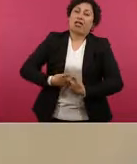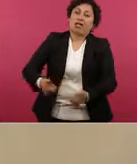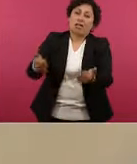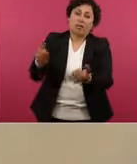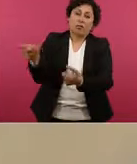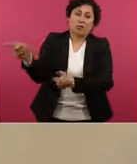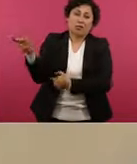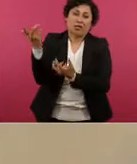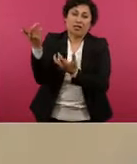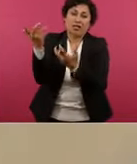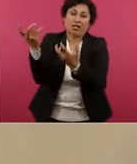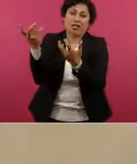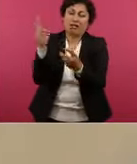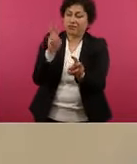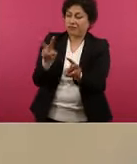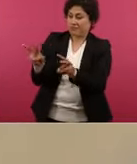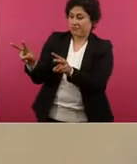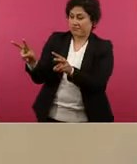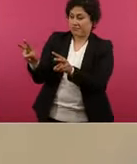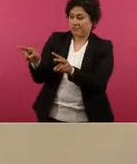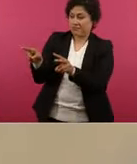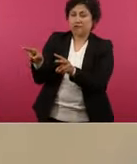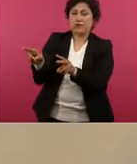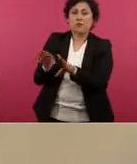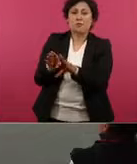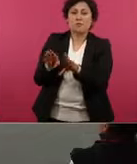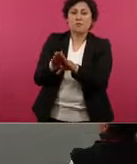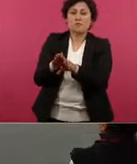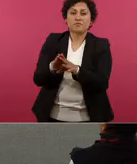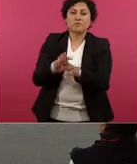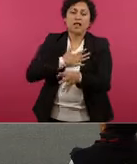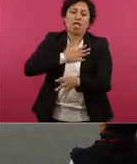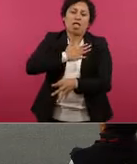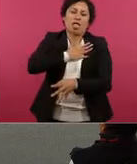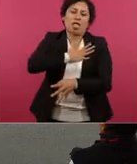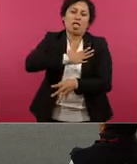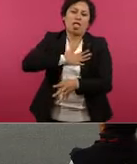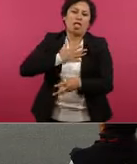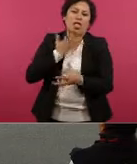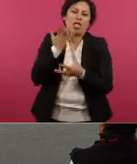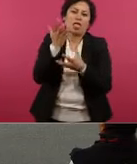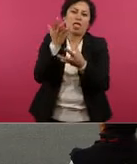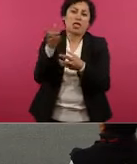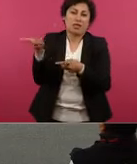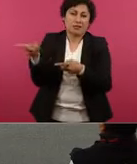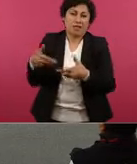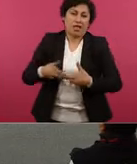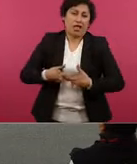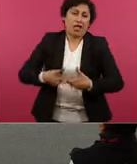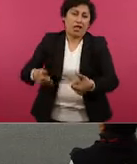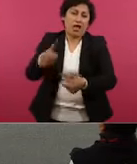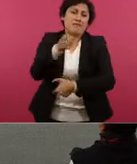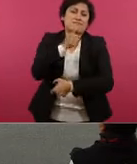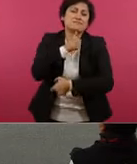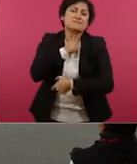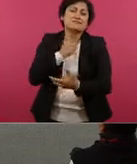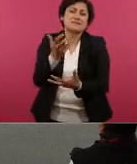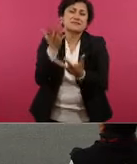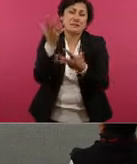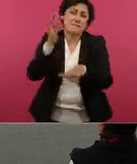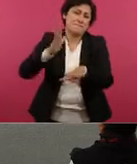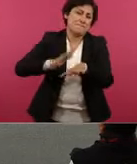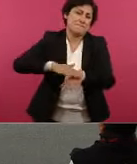se les ensancha el cuerpo por eso, tienen hambre furiosa de eso,